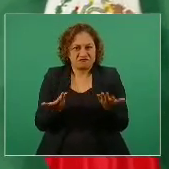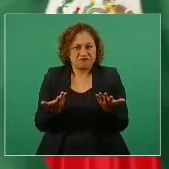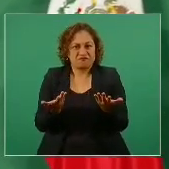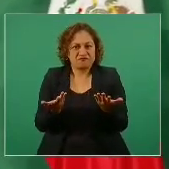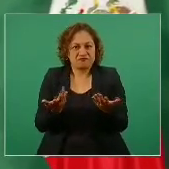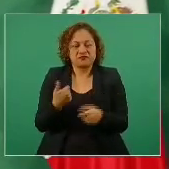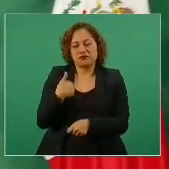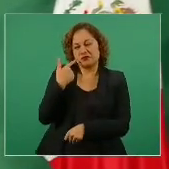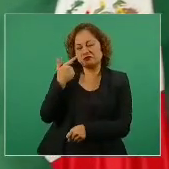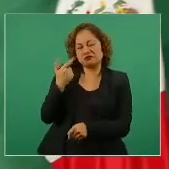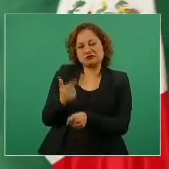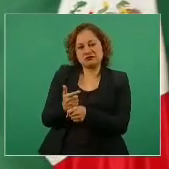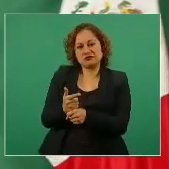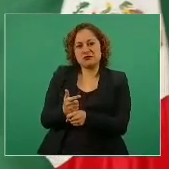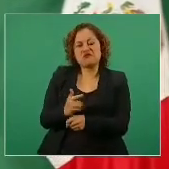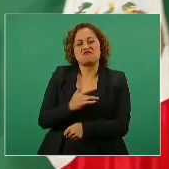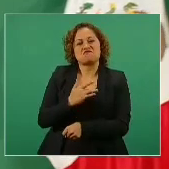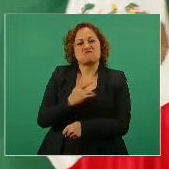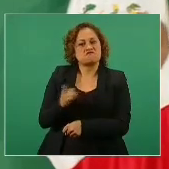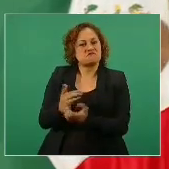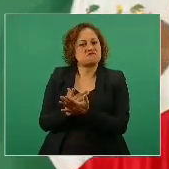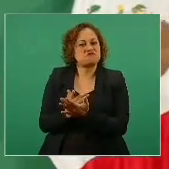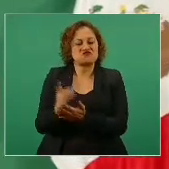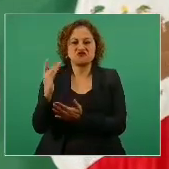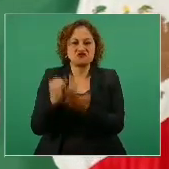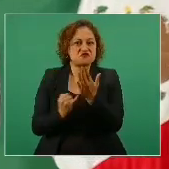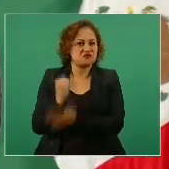se me hace excesivo.